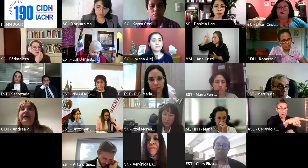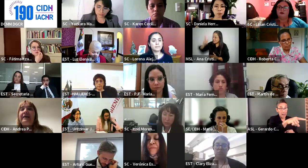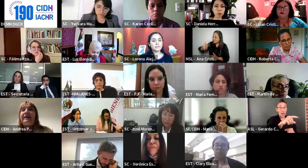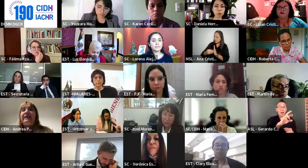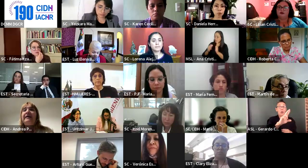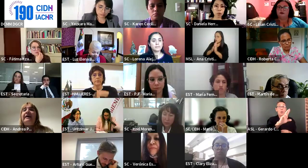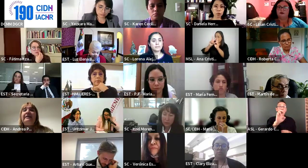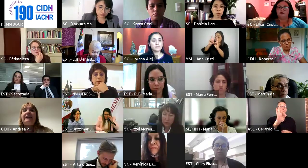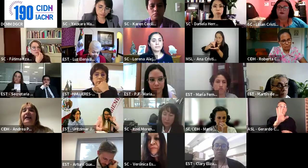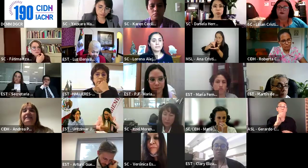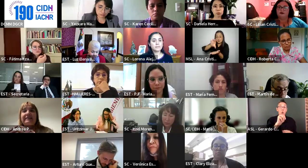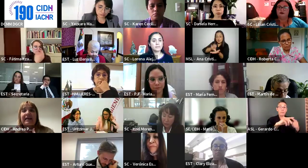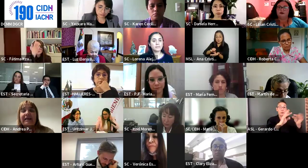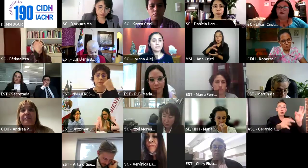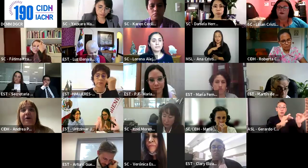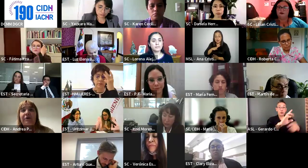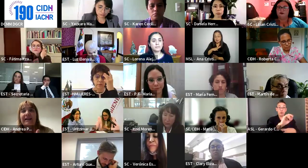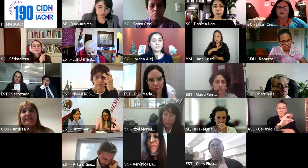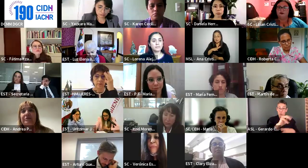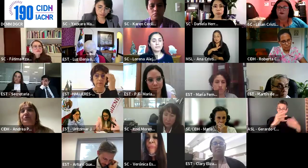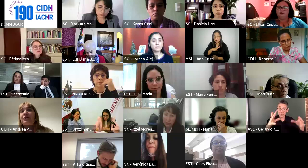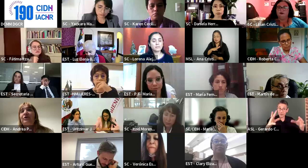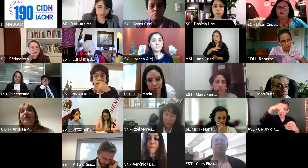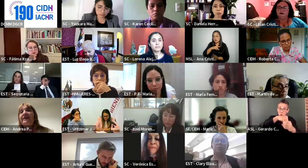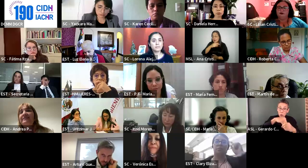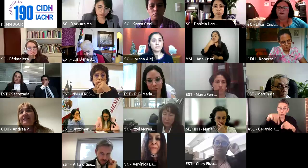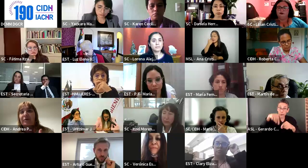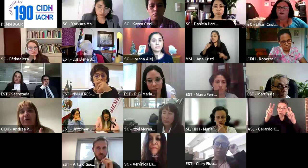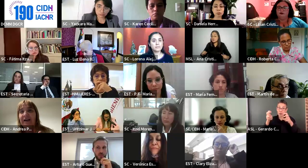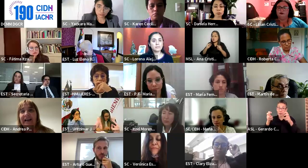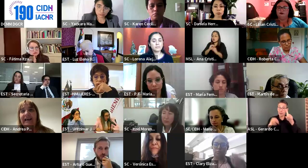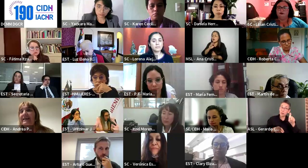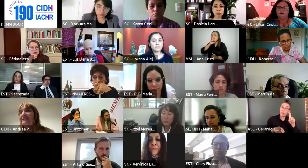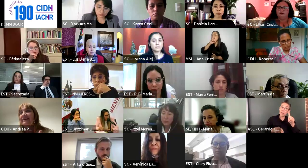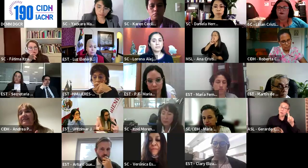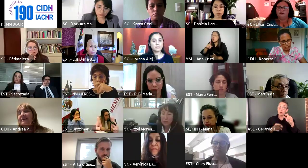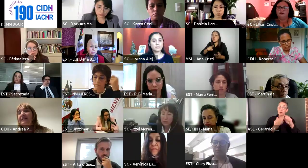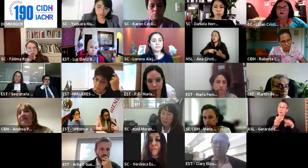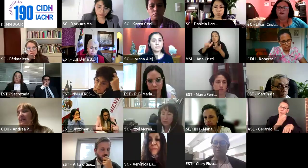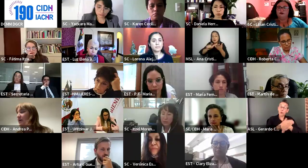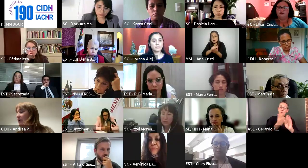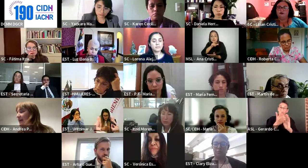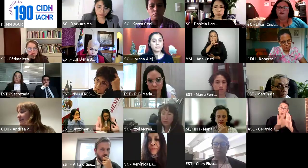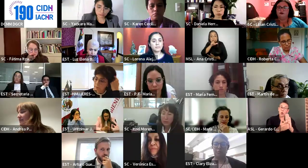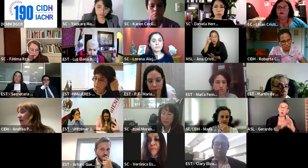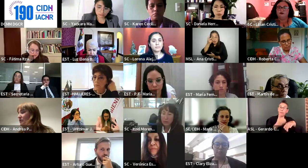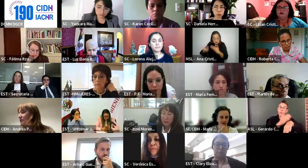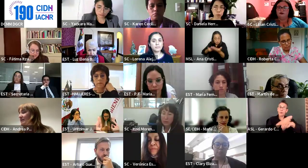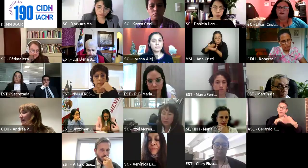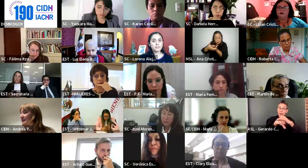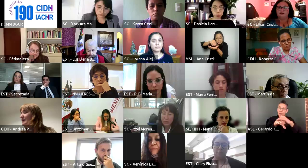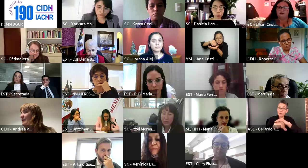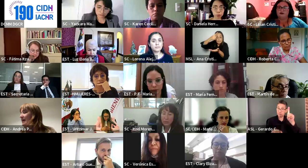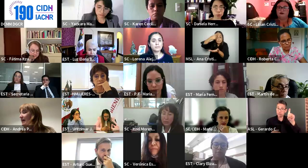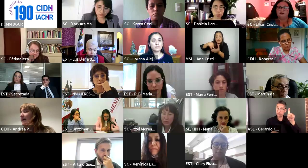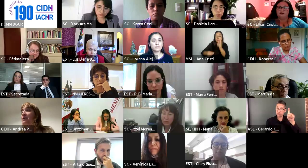tema en la necesidad de mejorar las instituciones, de mejorar las leyes, en fin, de mejorar el acceso a la